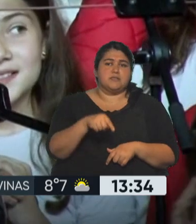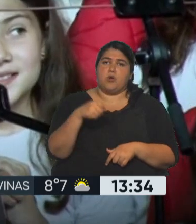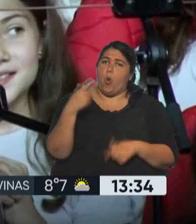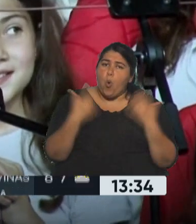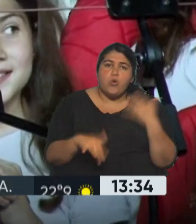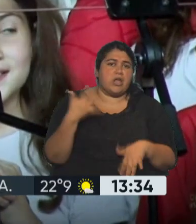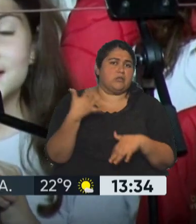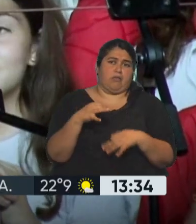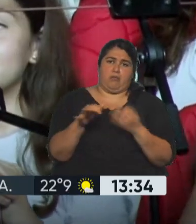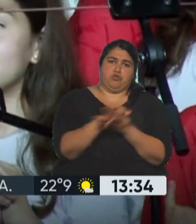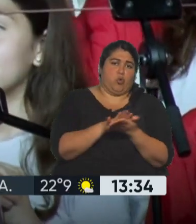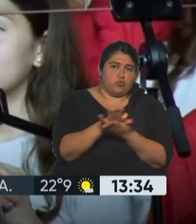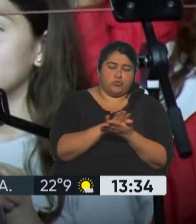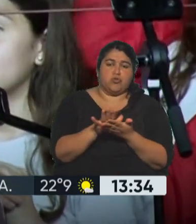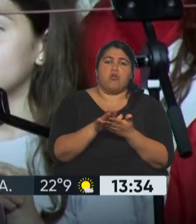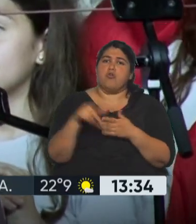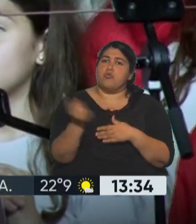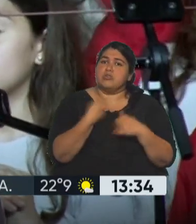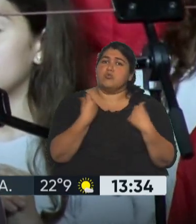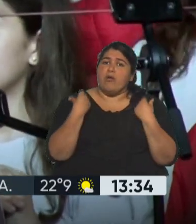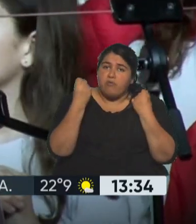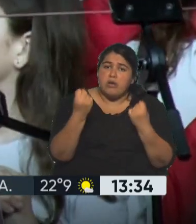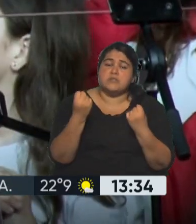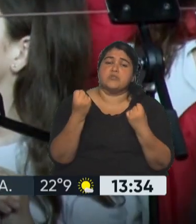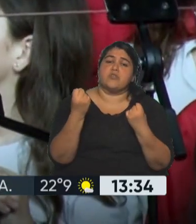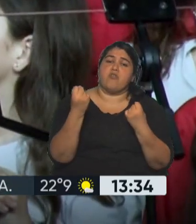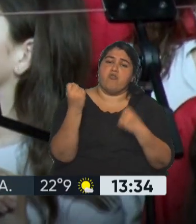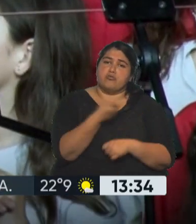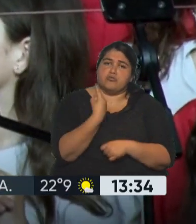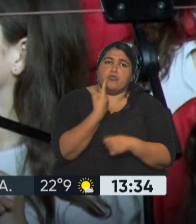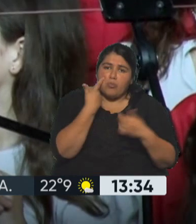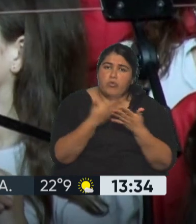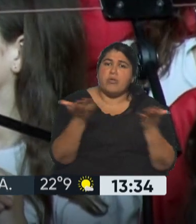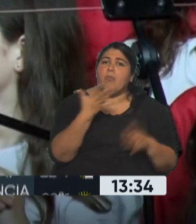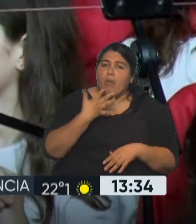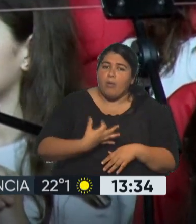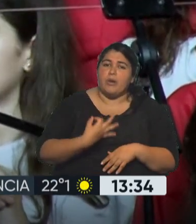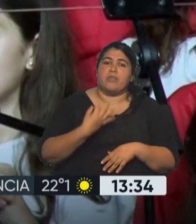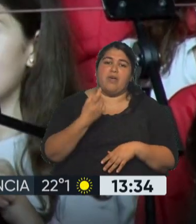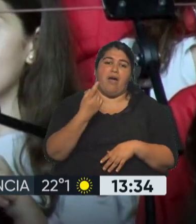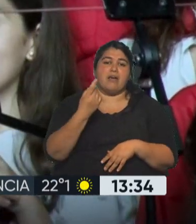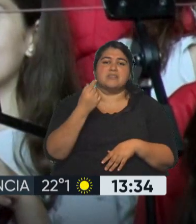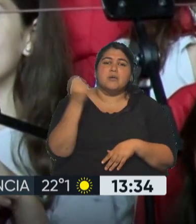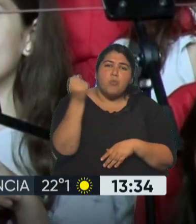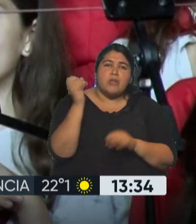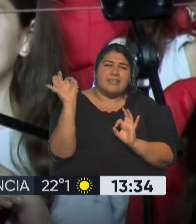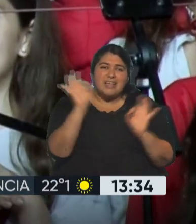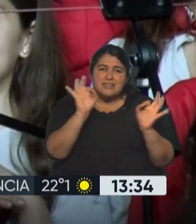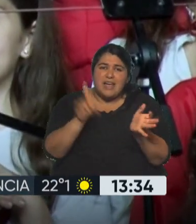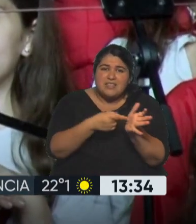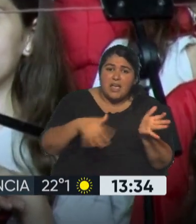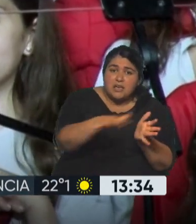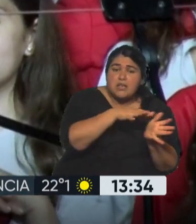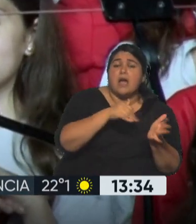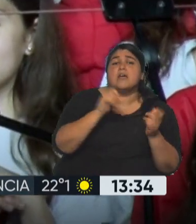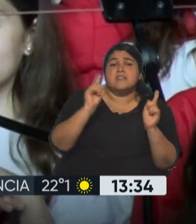rápidamente. Inicialmente nuestro esfuerzo, porque hablamos con la verdad, va a ser en las zonas estratégicas de la ciudad como el sistema de